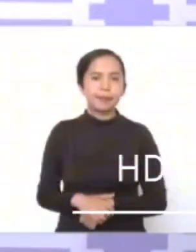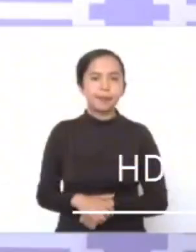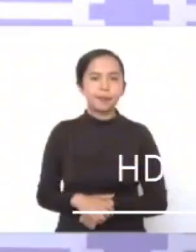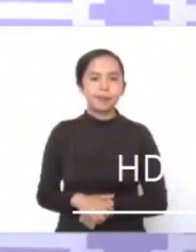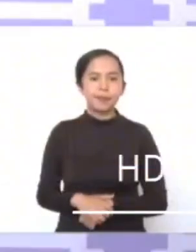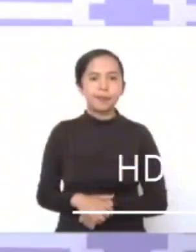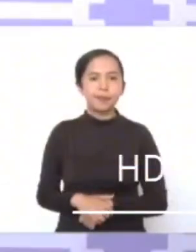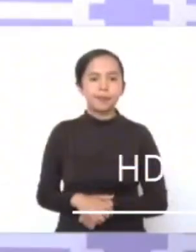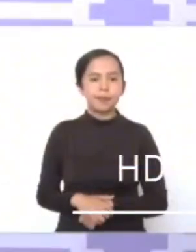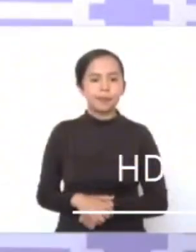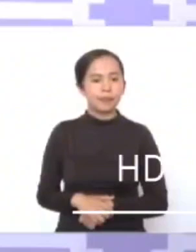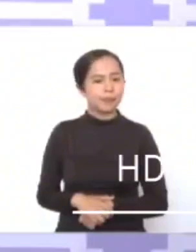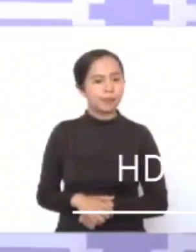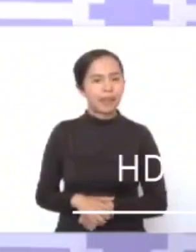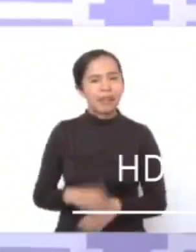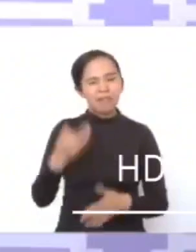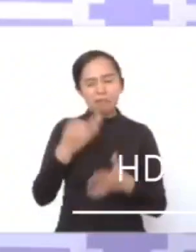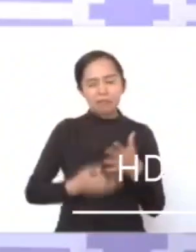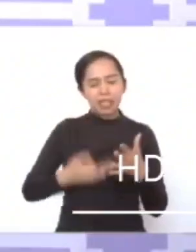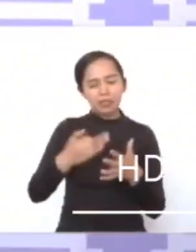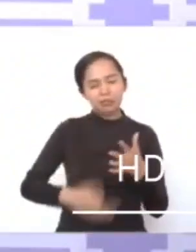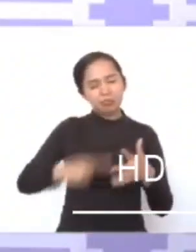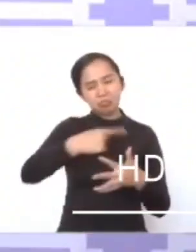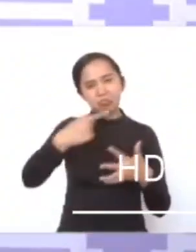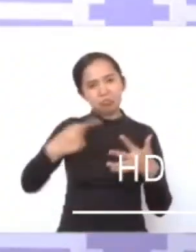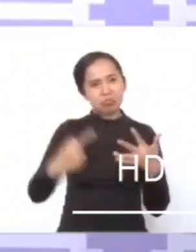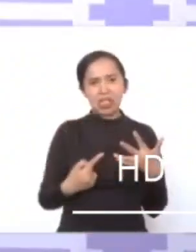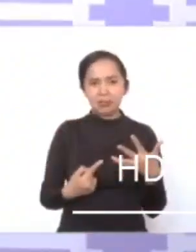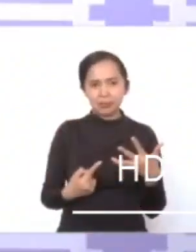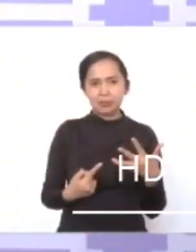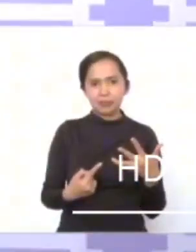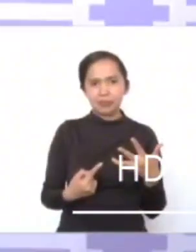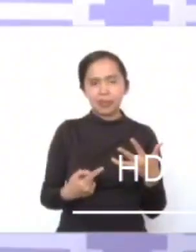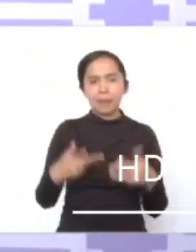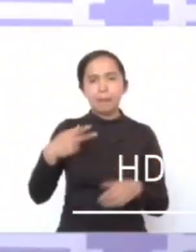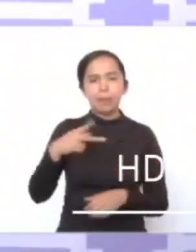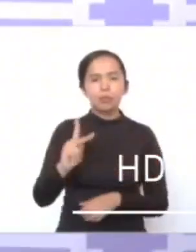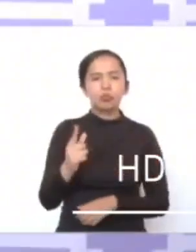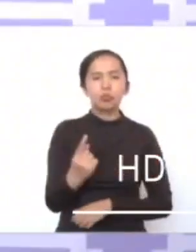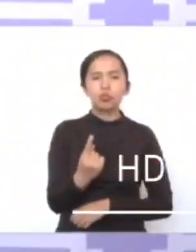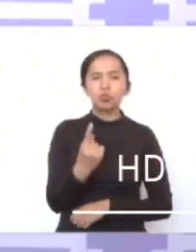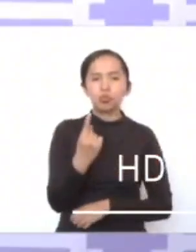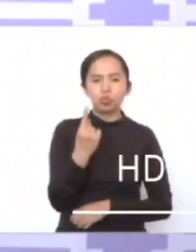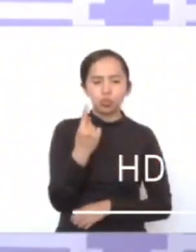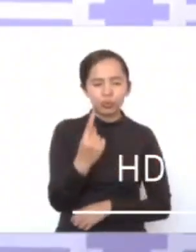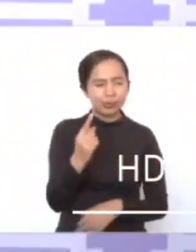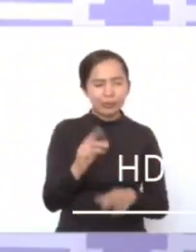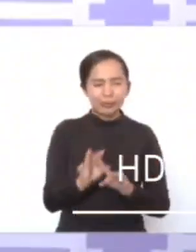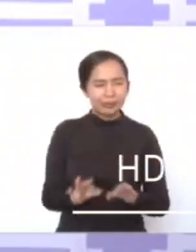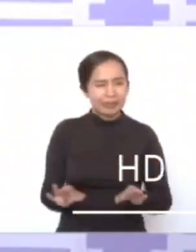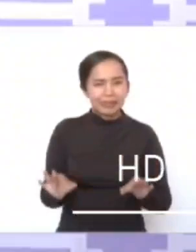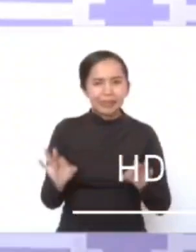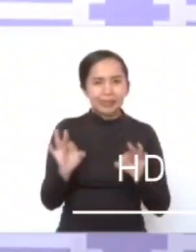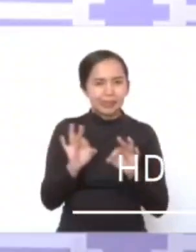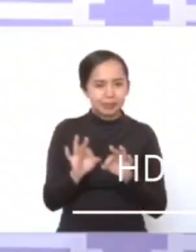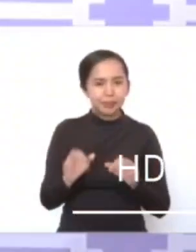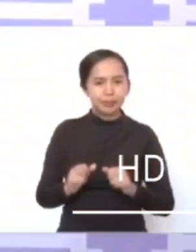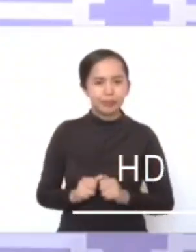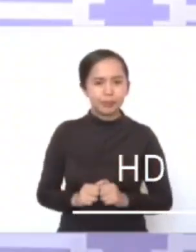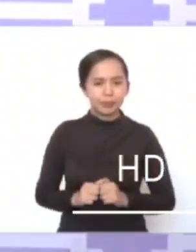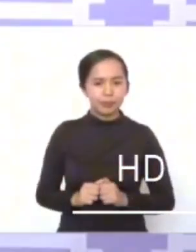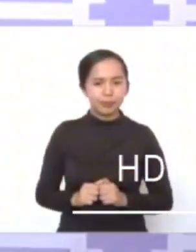nos falta hacer? Nos faltan muchas cosas, pero una muy importante.